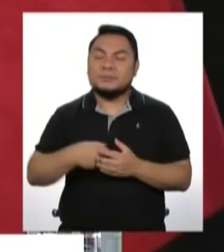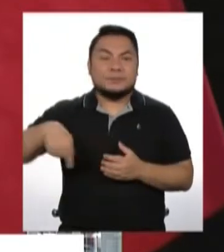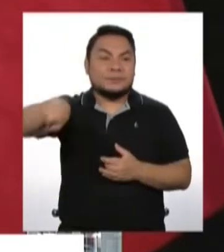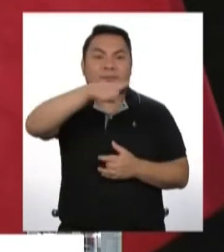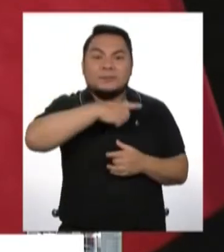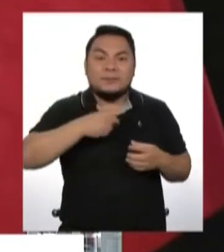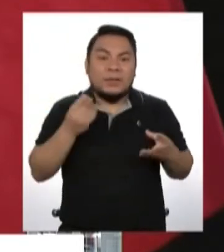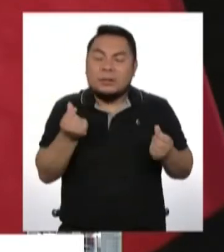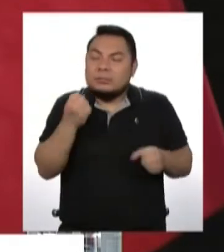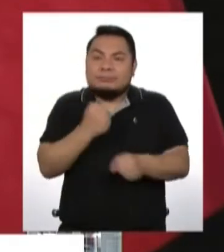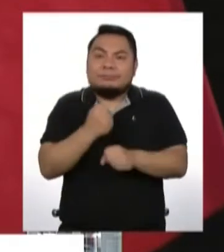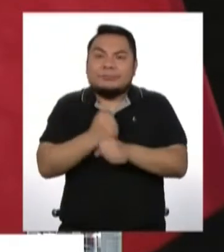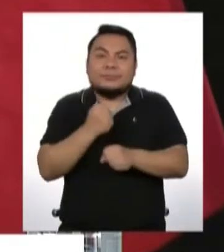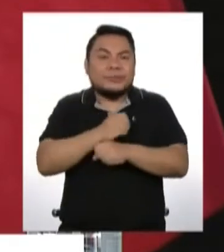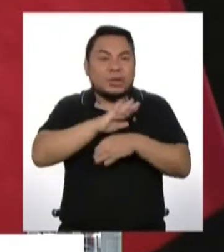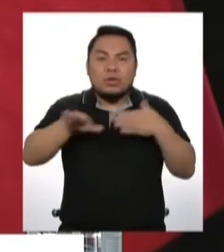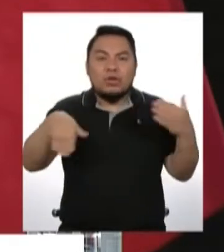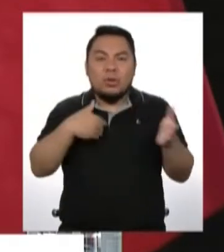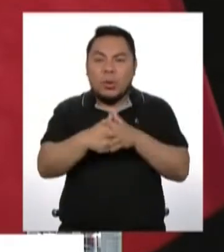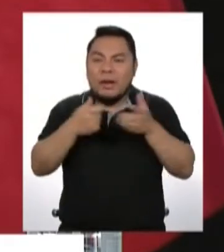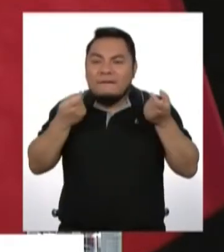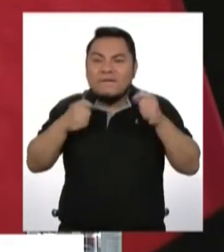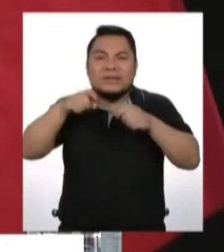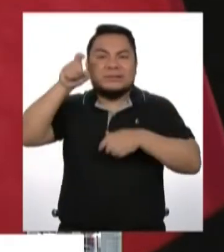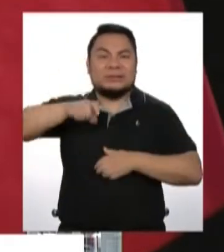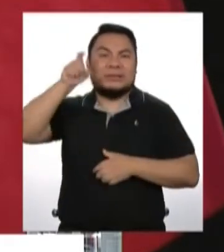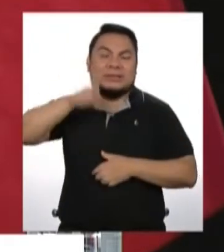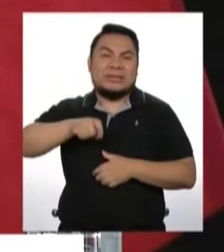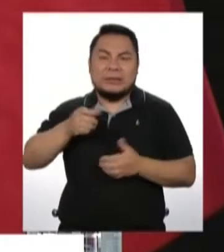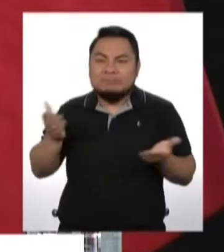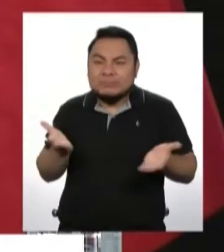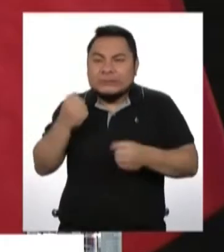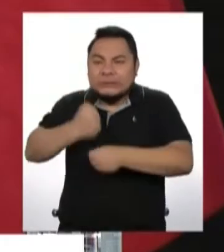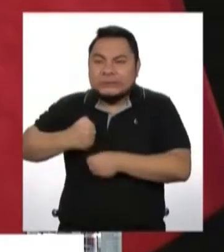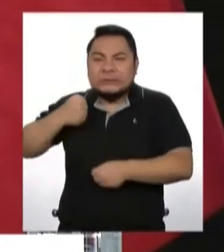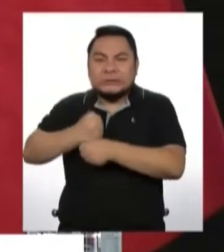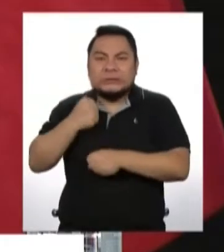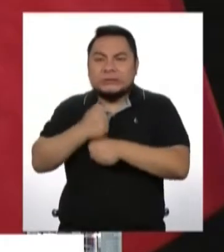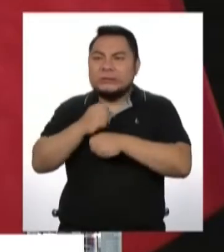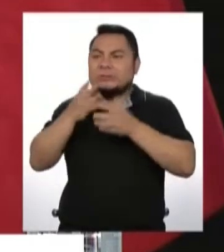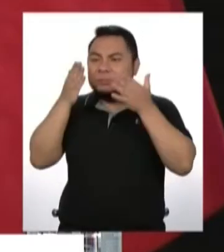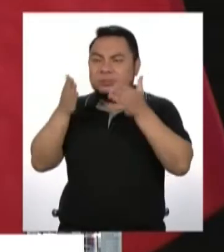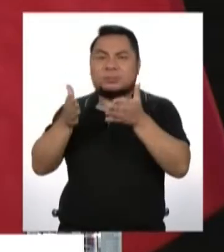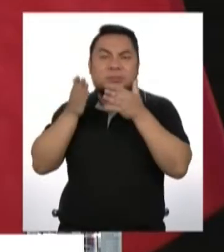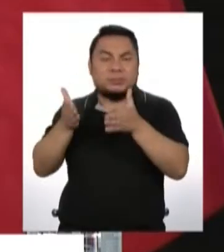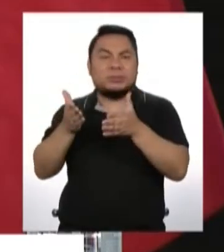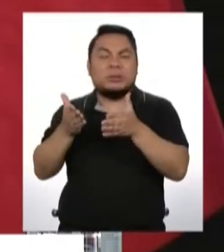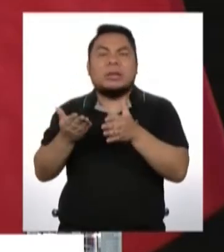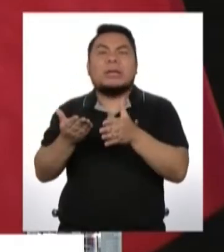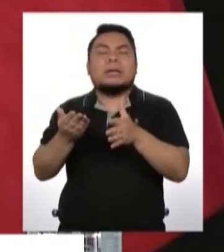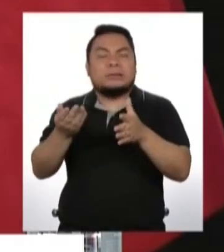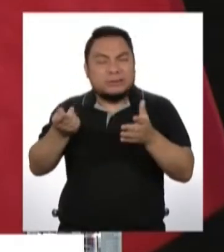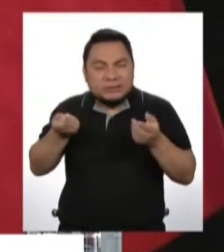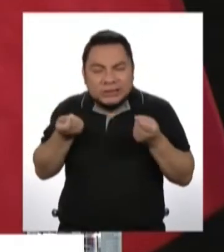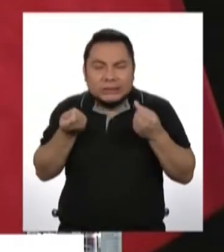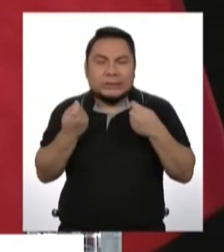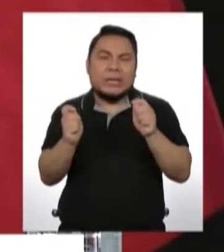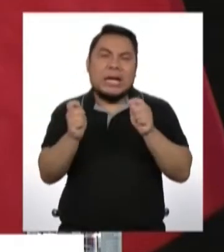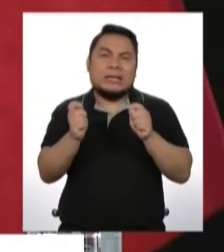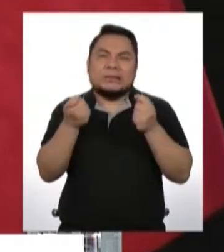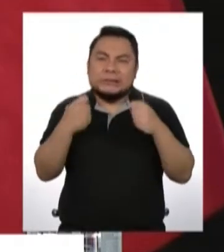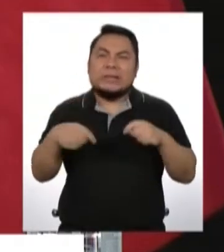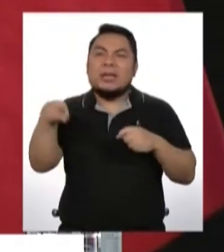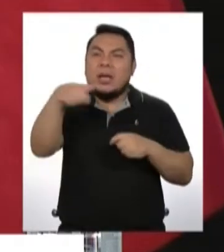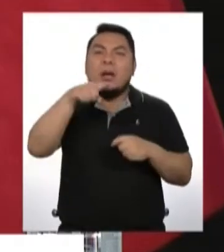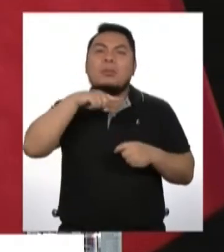reaccionar con todo el esfuerzo necesario para en el mejor de los casos tratar de evitar la